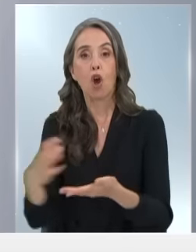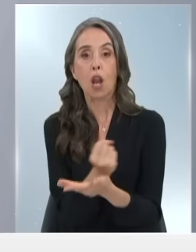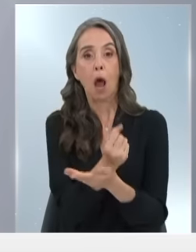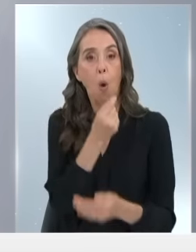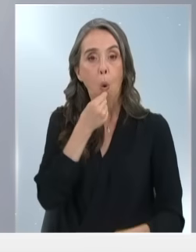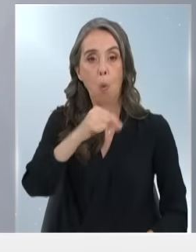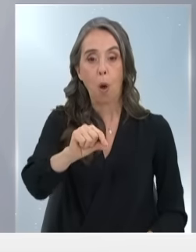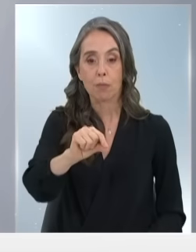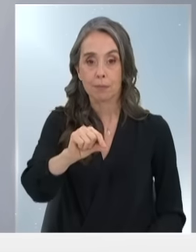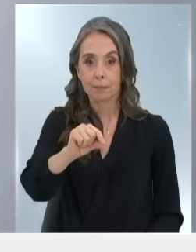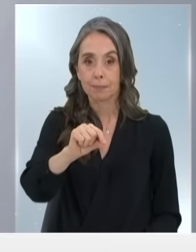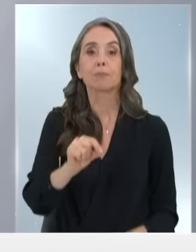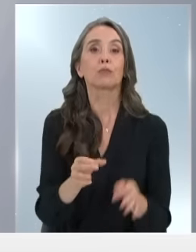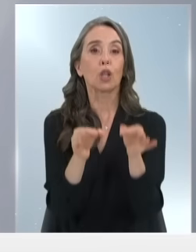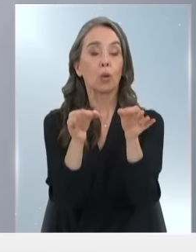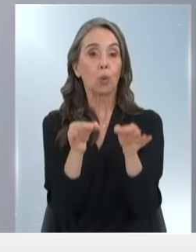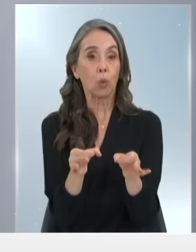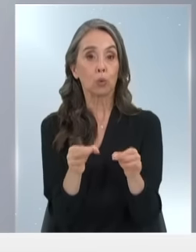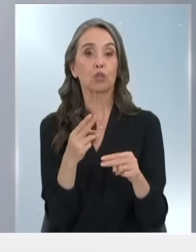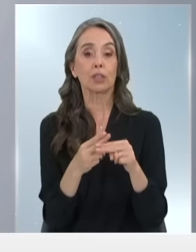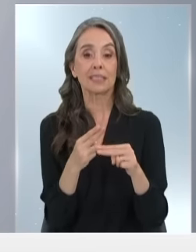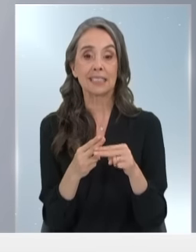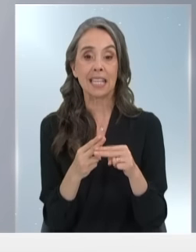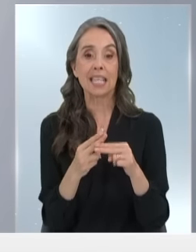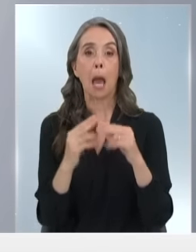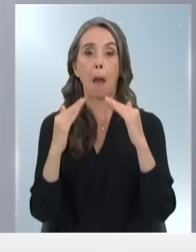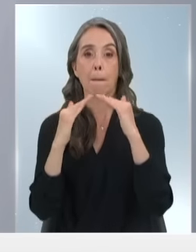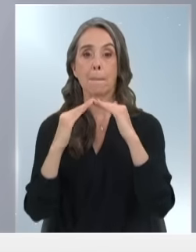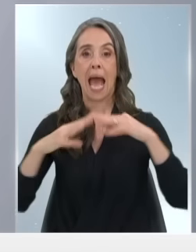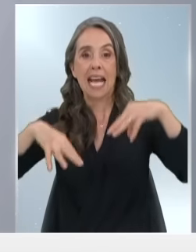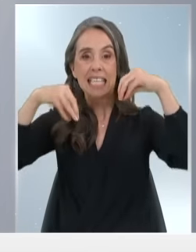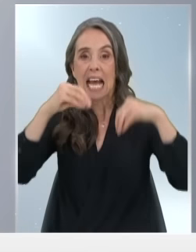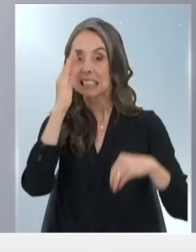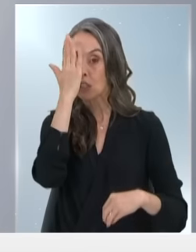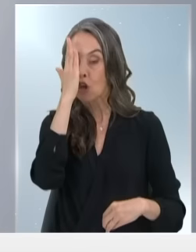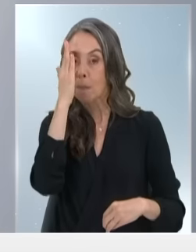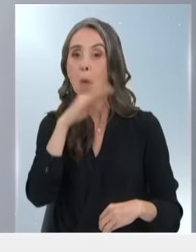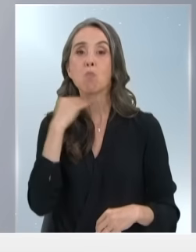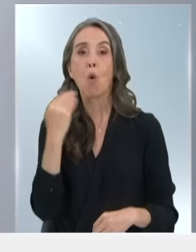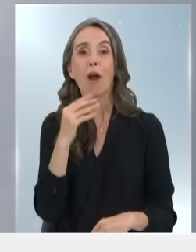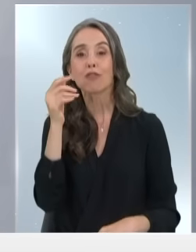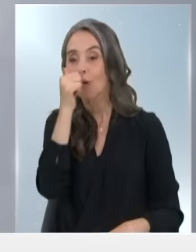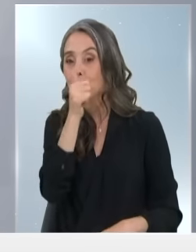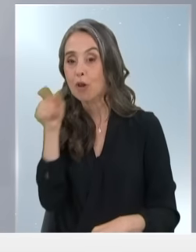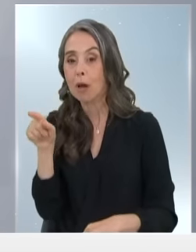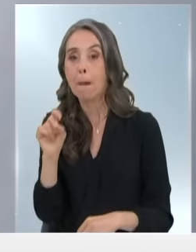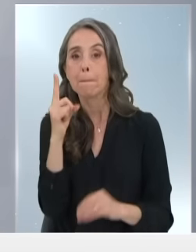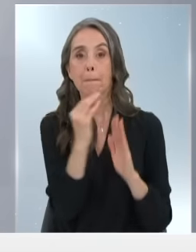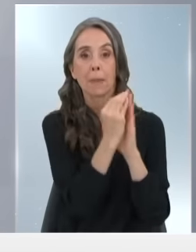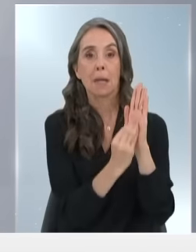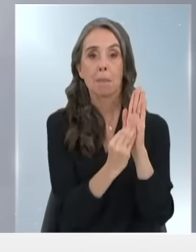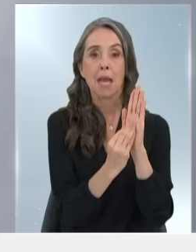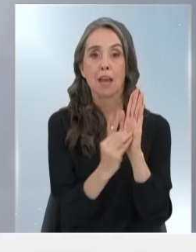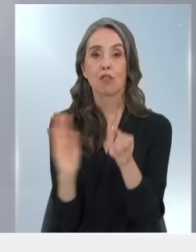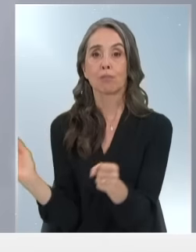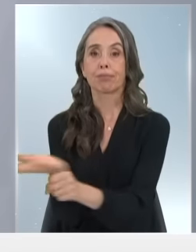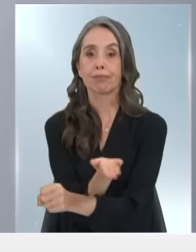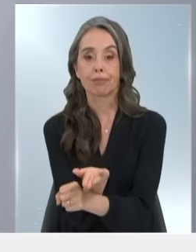un corto tiempo. Pero justamente el denominado Castillo de lo Espejo sería el primero en la lista.